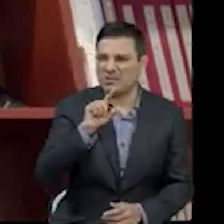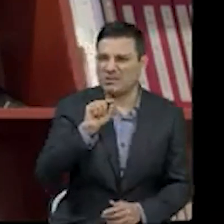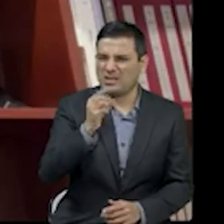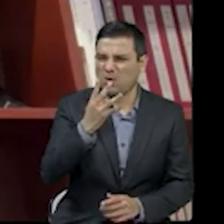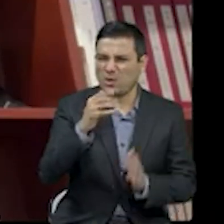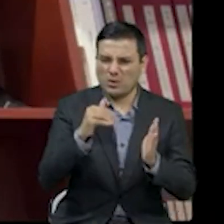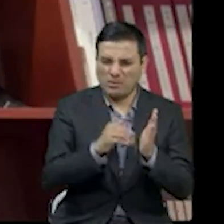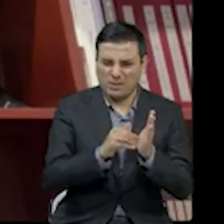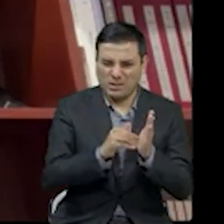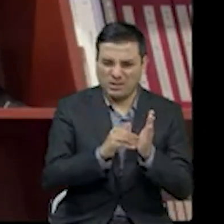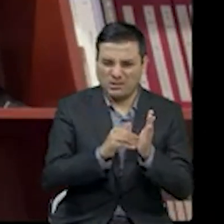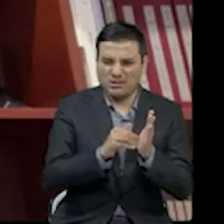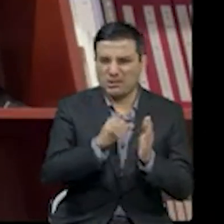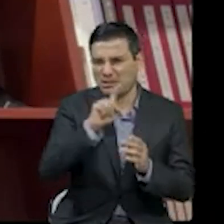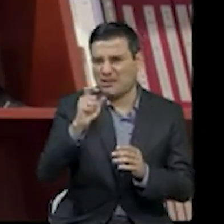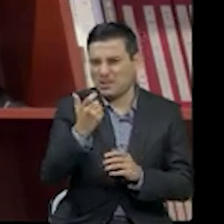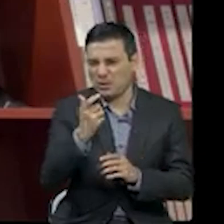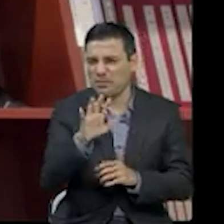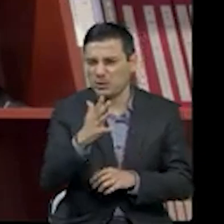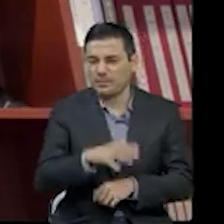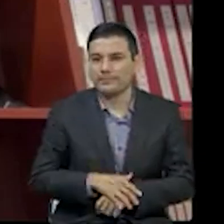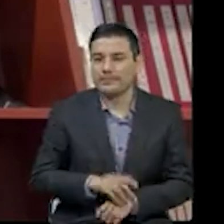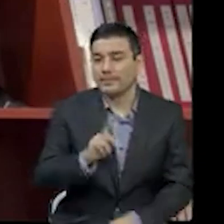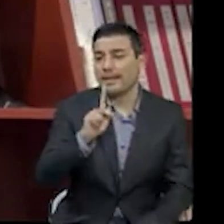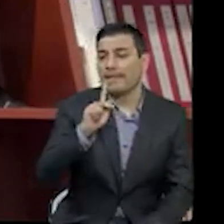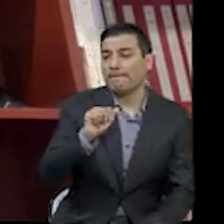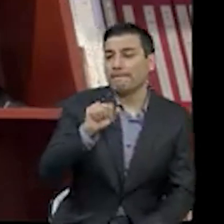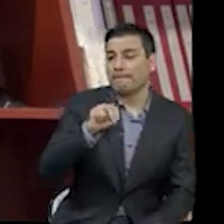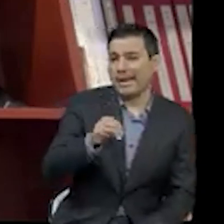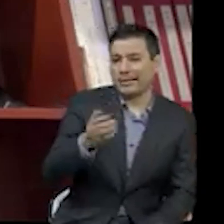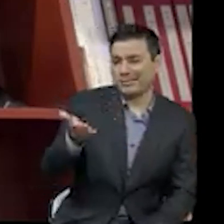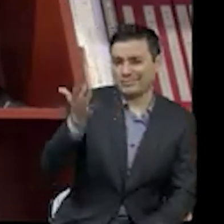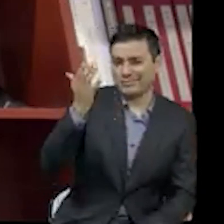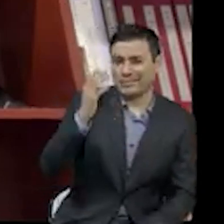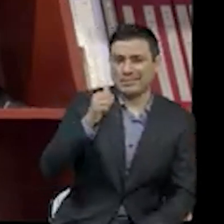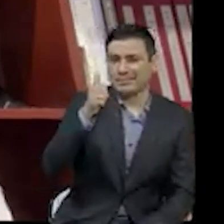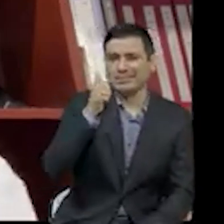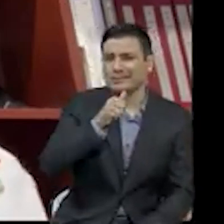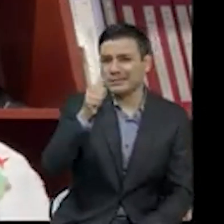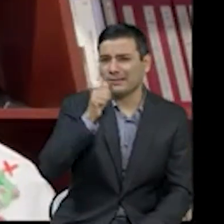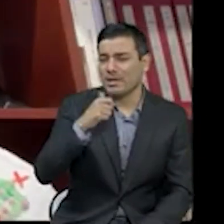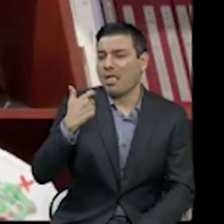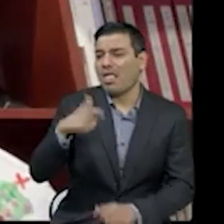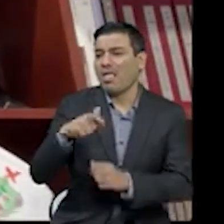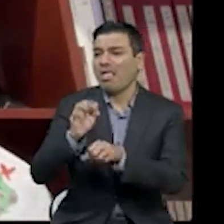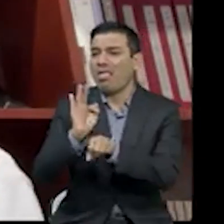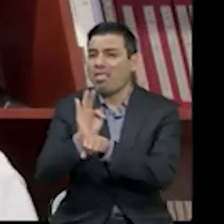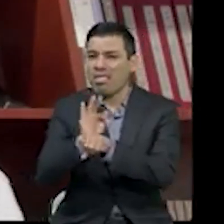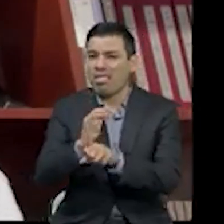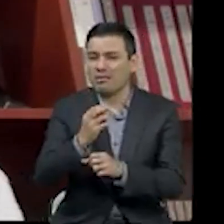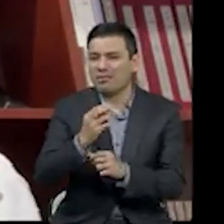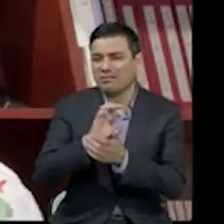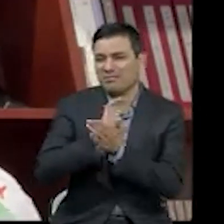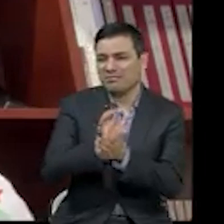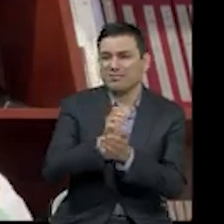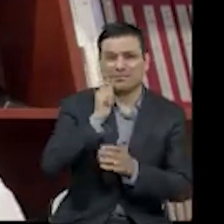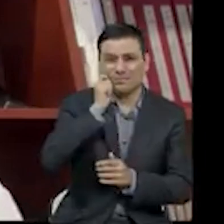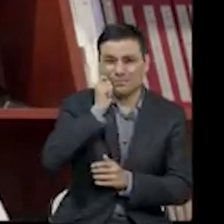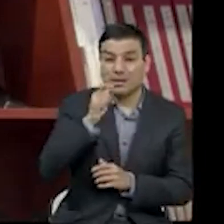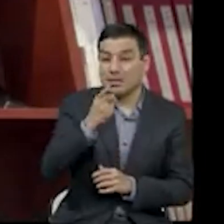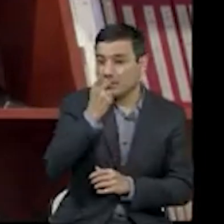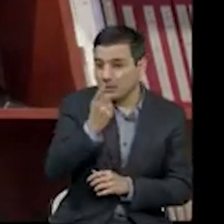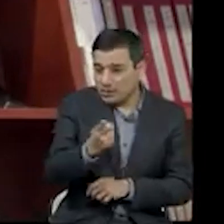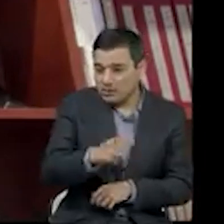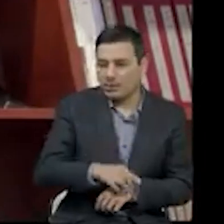74,100 pesos por cierto. Los paneaguados, que siempre han sido clasistas y racistas, hablan de la preparación, nada más que le digo que